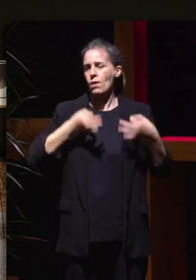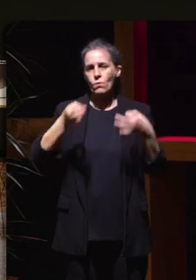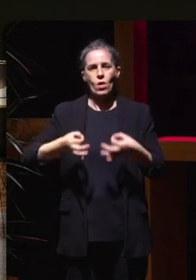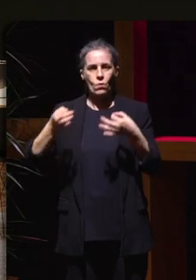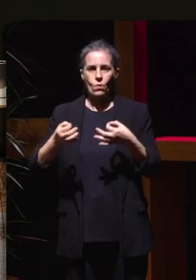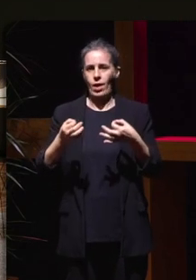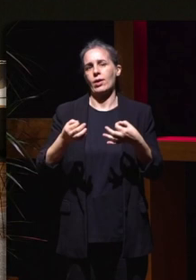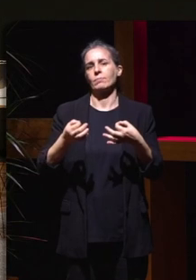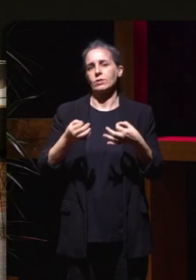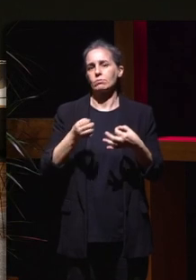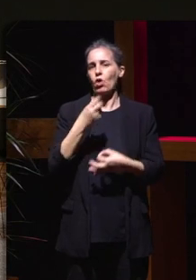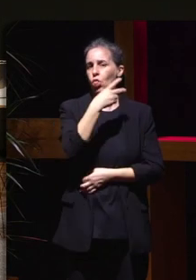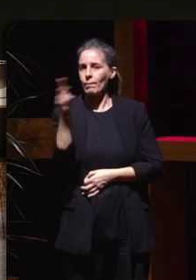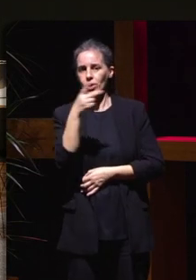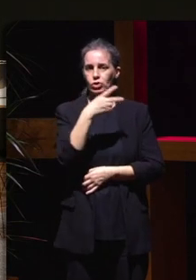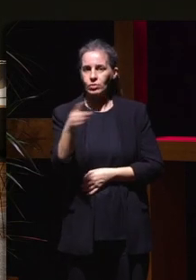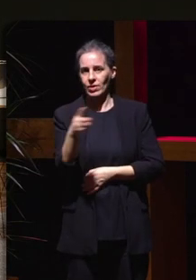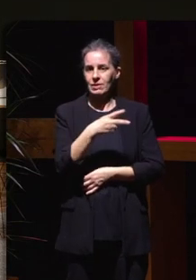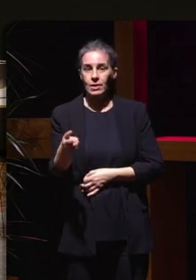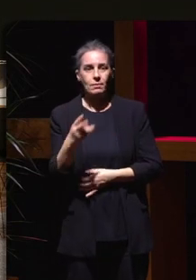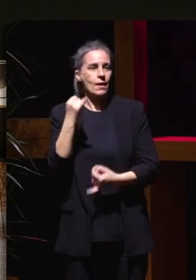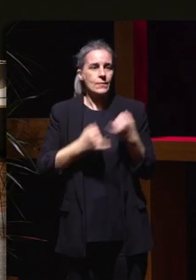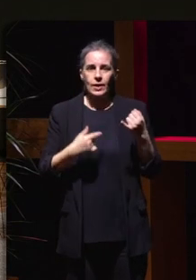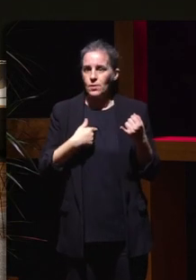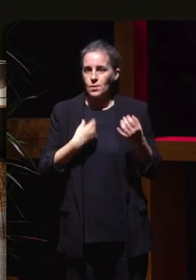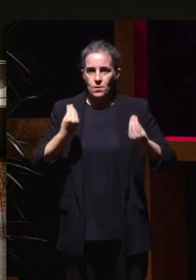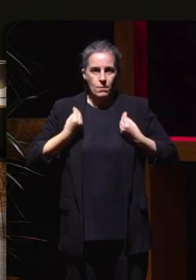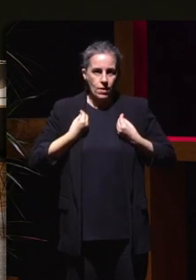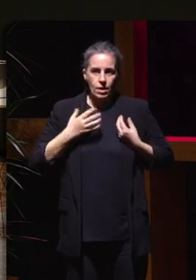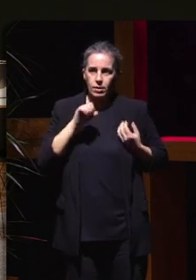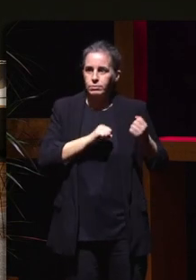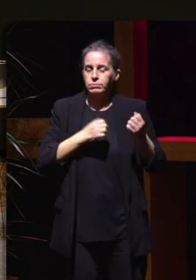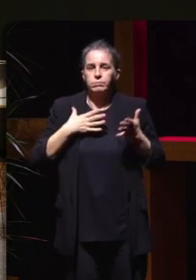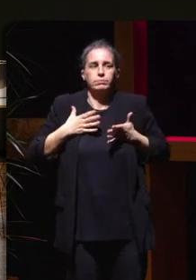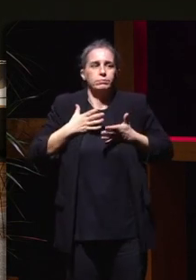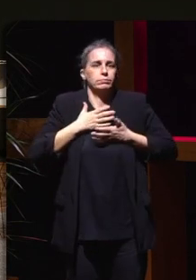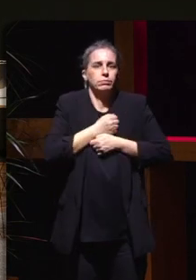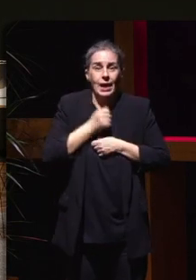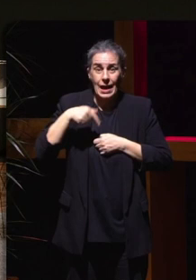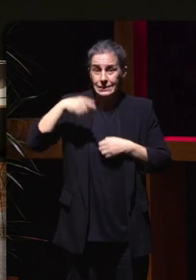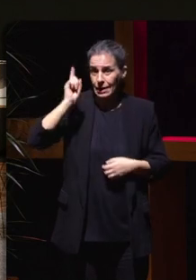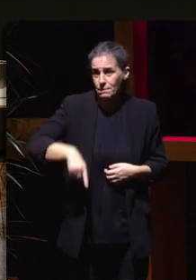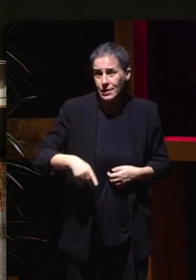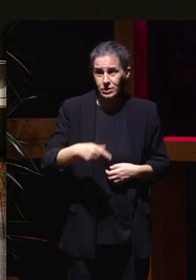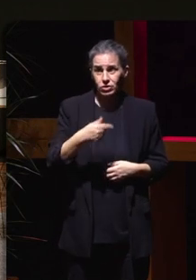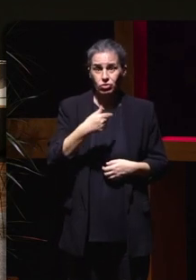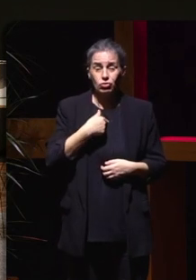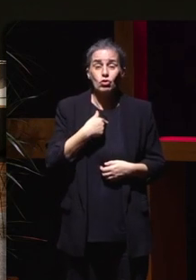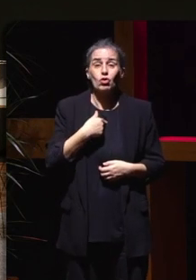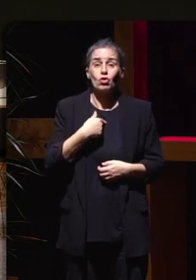quincenal y no consigo porque a mí me atropellame a vida con todas esas cosas este último mes en concreto estoy sepultada por caixas porque